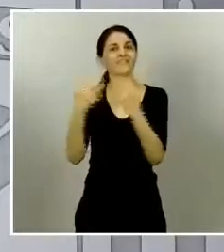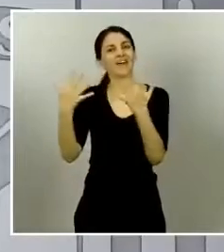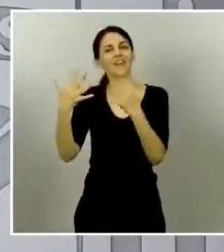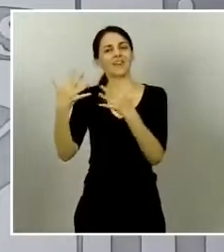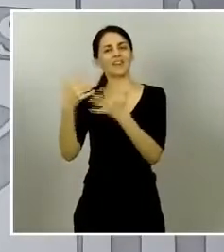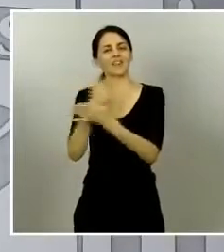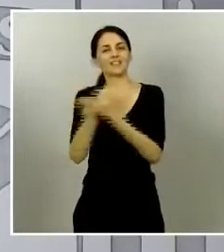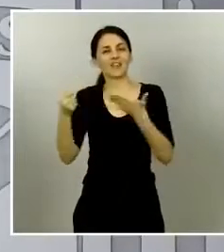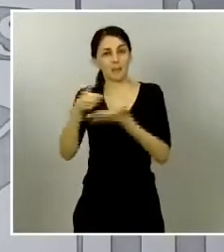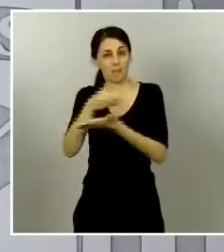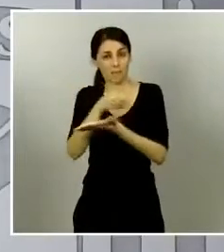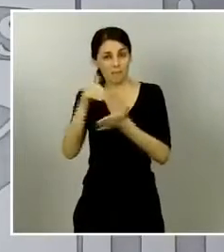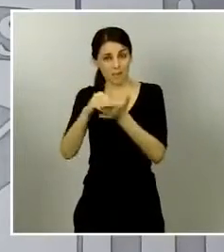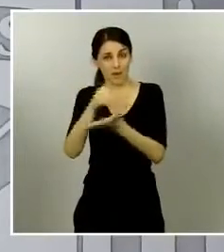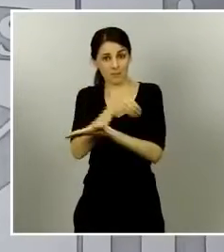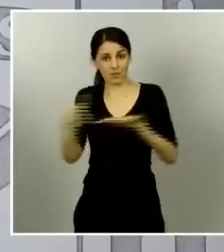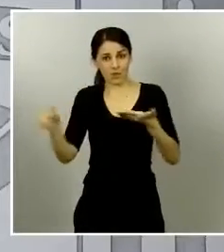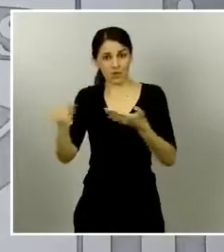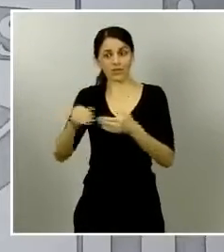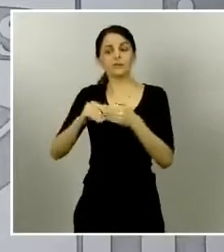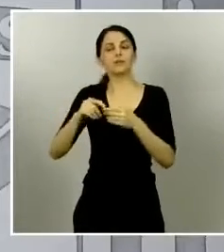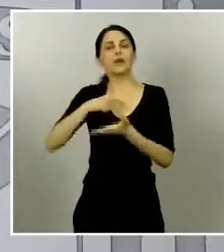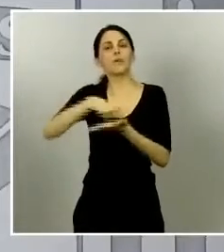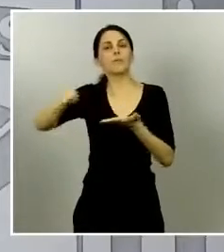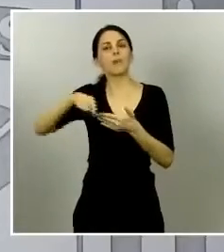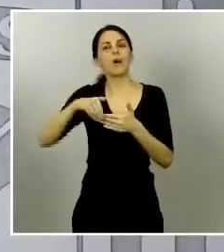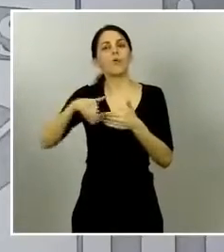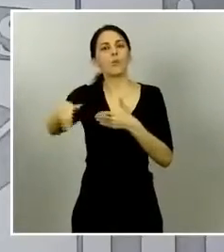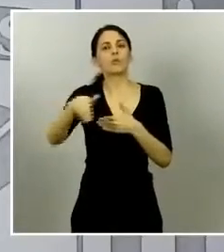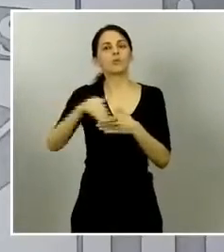hasta alcanzar los 16.000, se abonará en otros